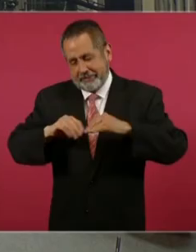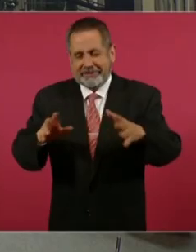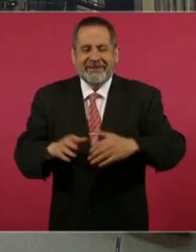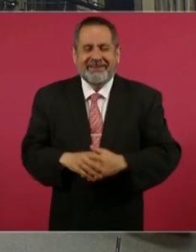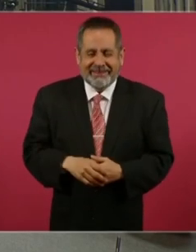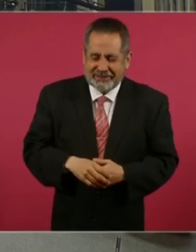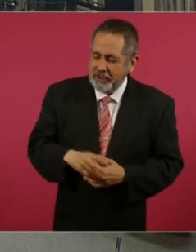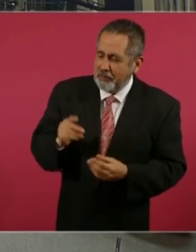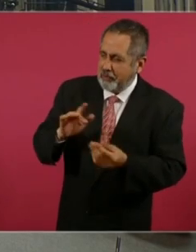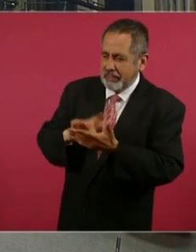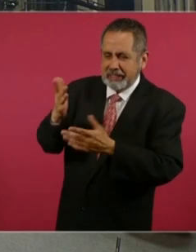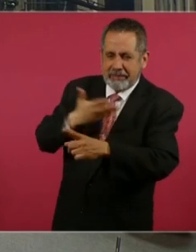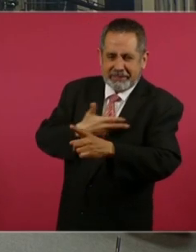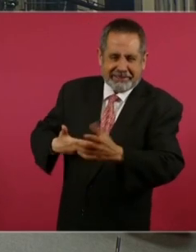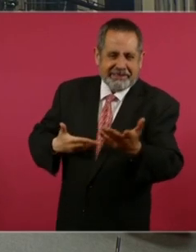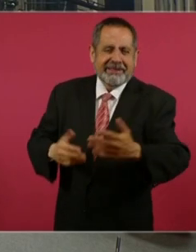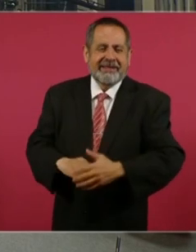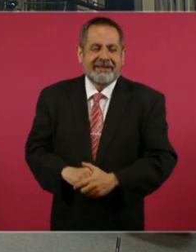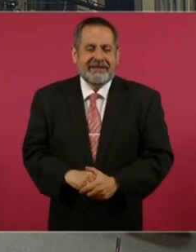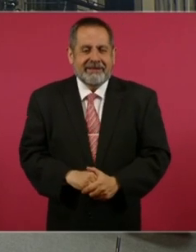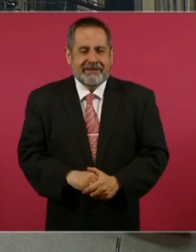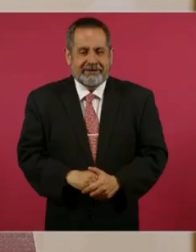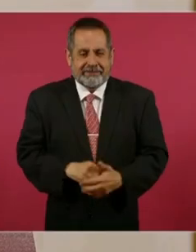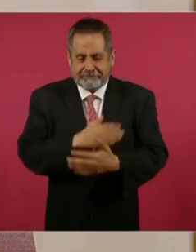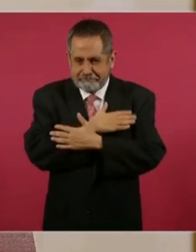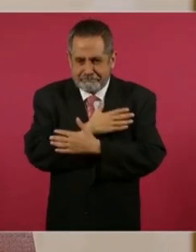Muchas gracias, presidente.